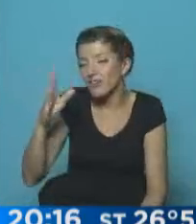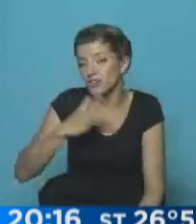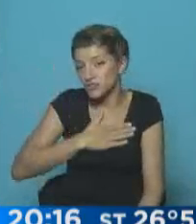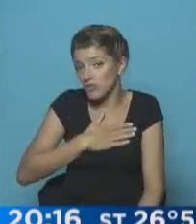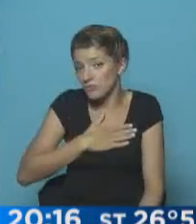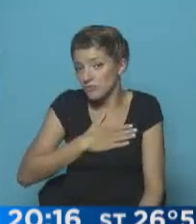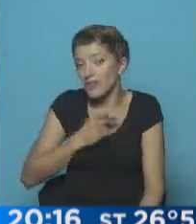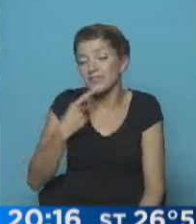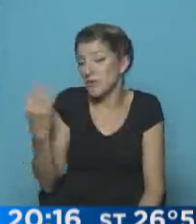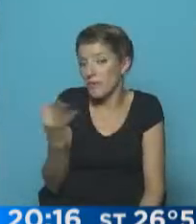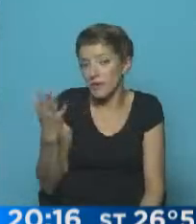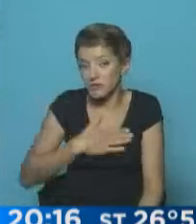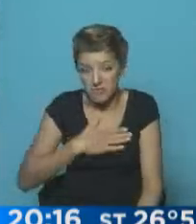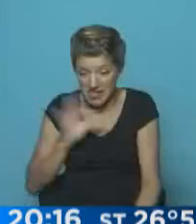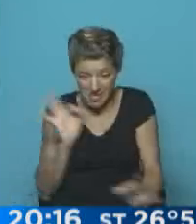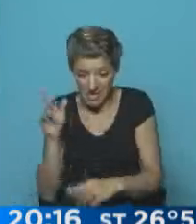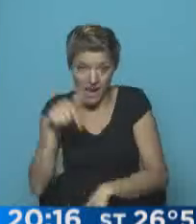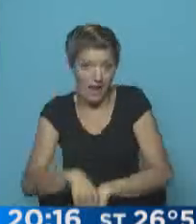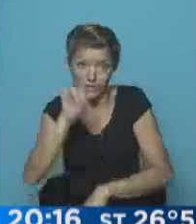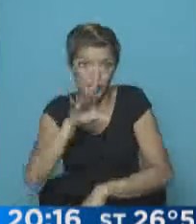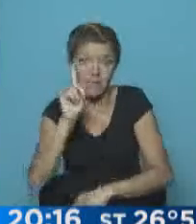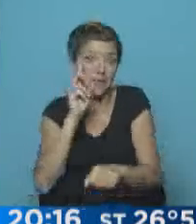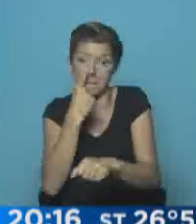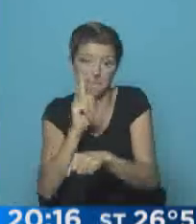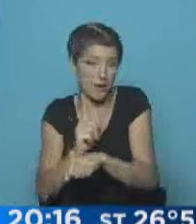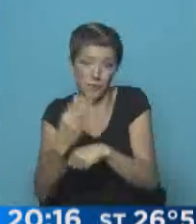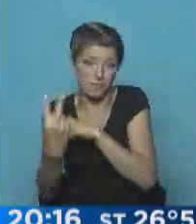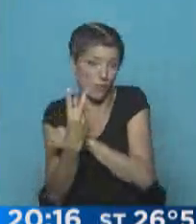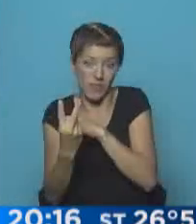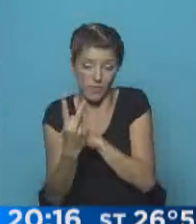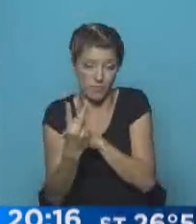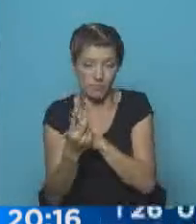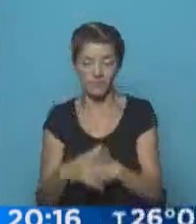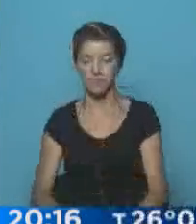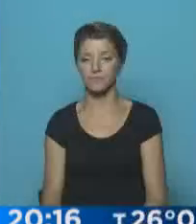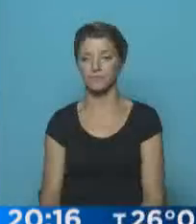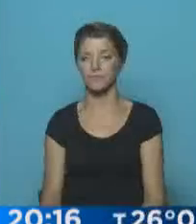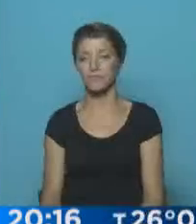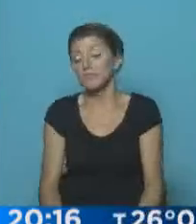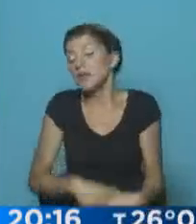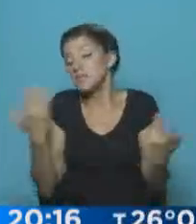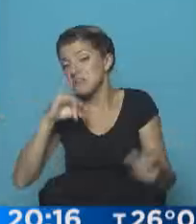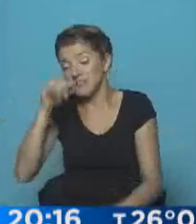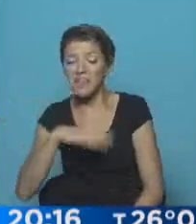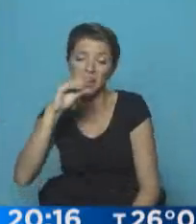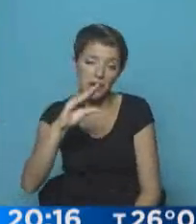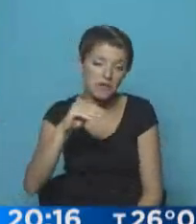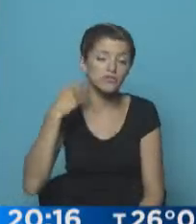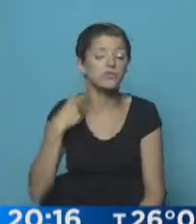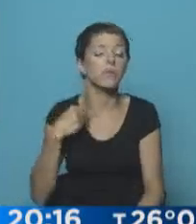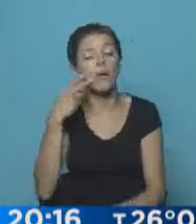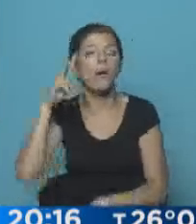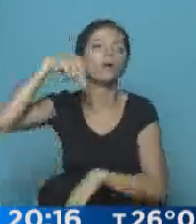yo no tengo nada. Más que los perros, no tenemos otra cosa nosotros. Y por ello anoche me levantaba, había caminar y ver,